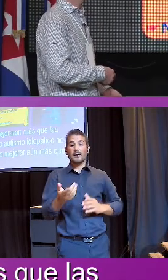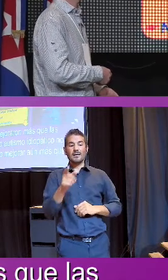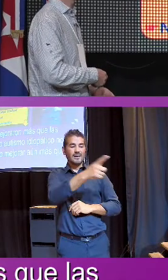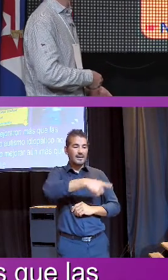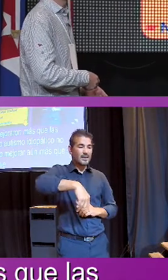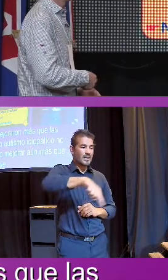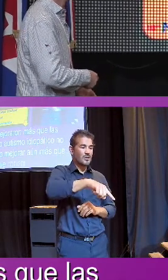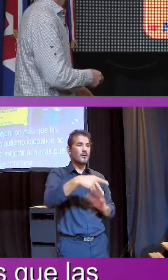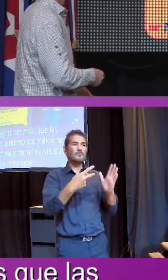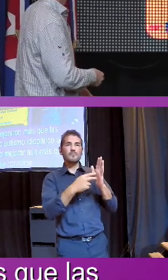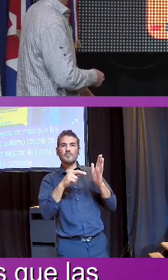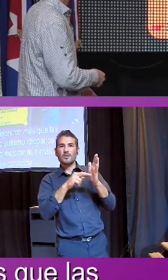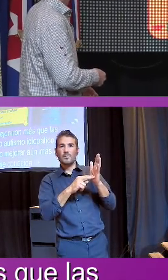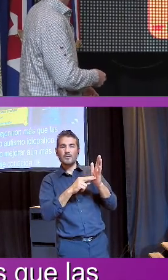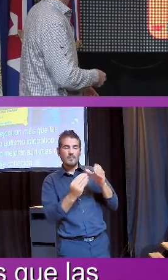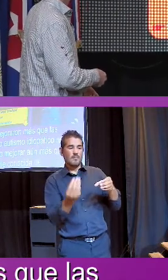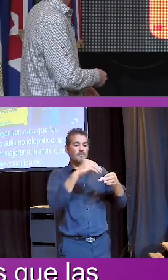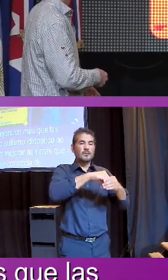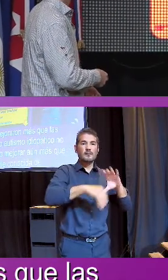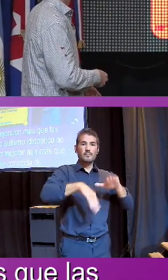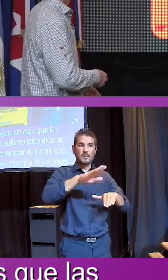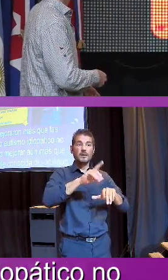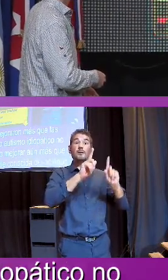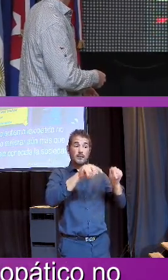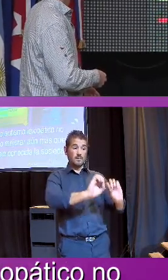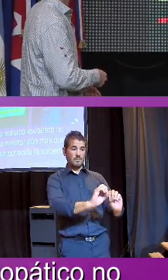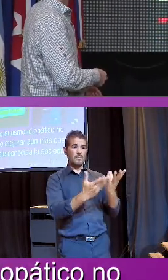probable o conocida asociada al autismo.